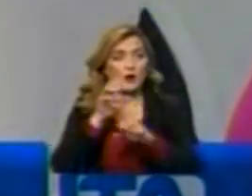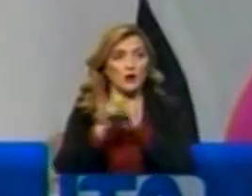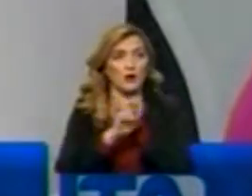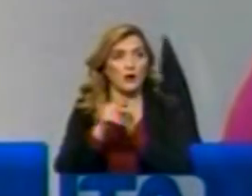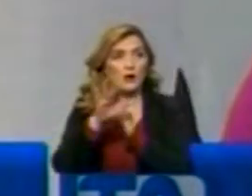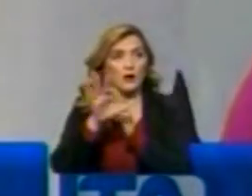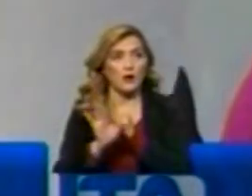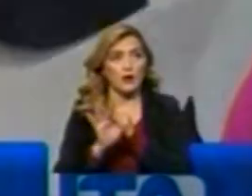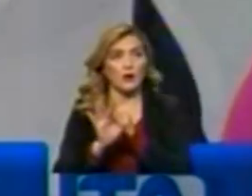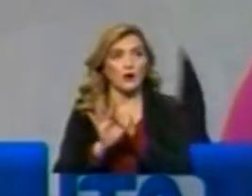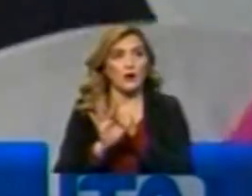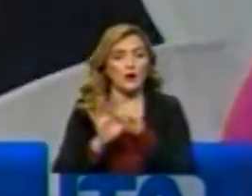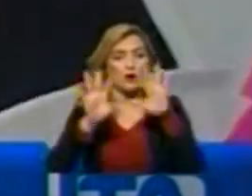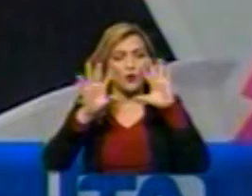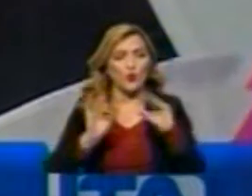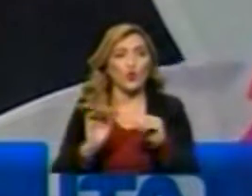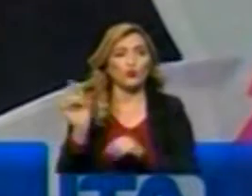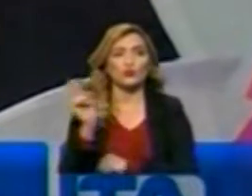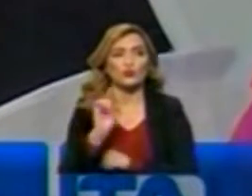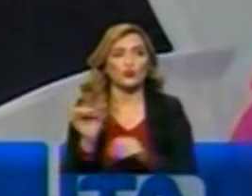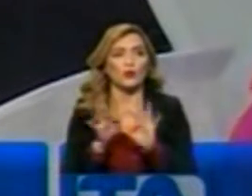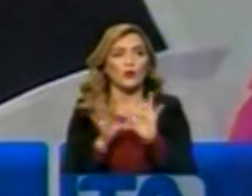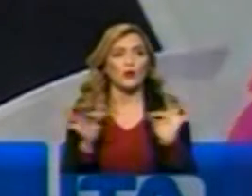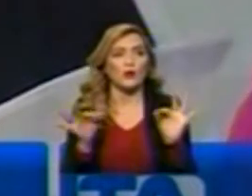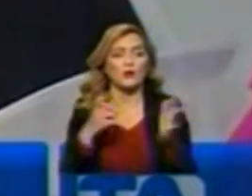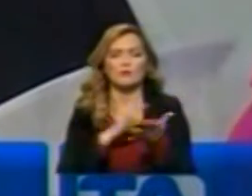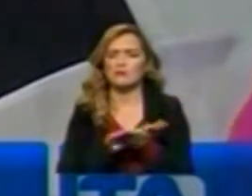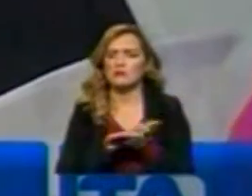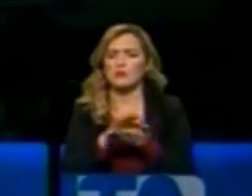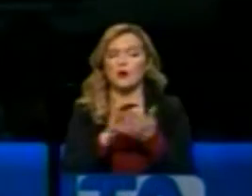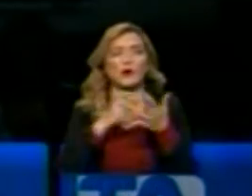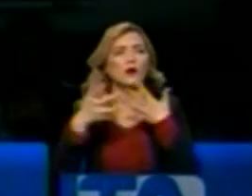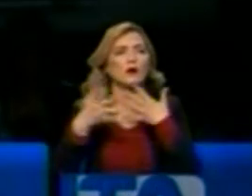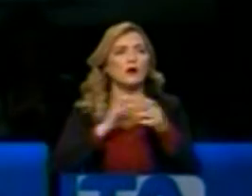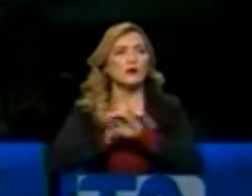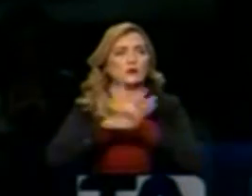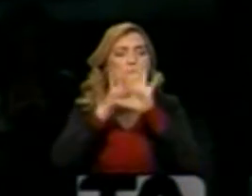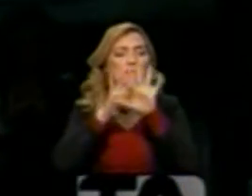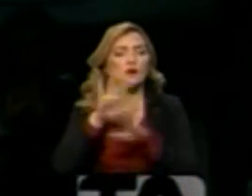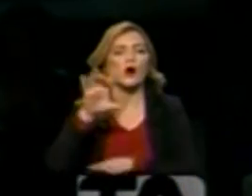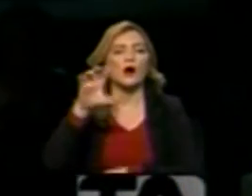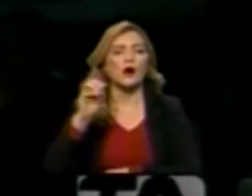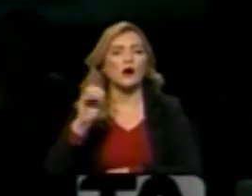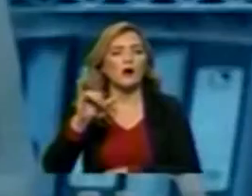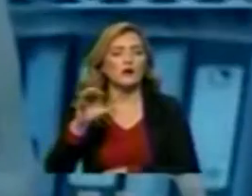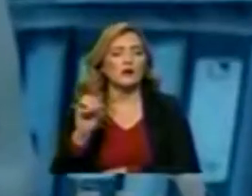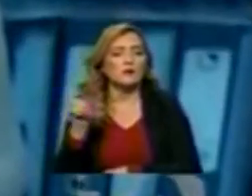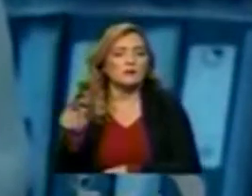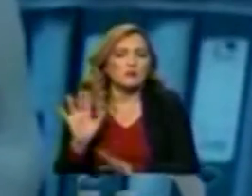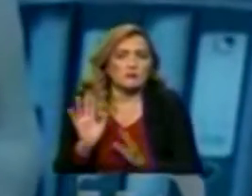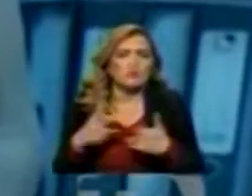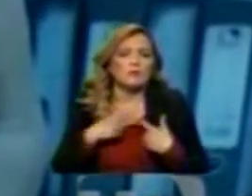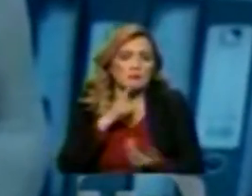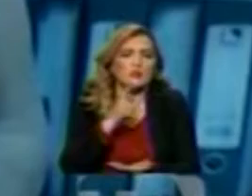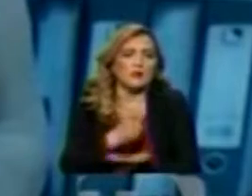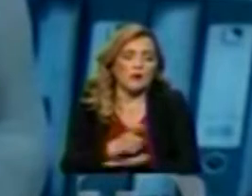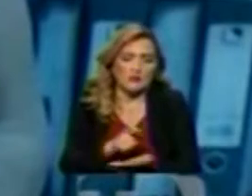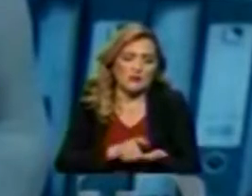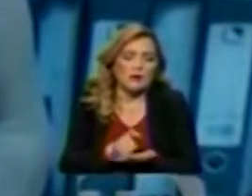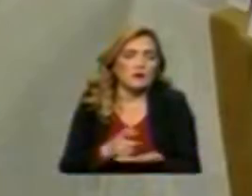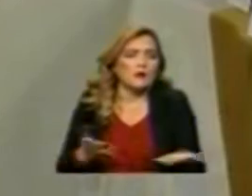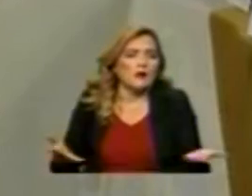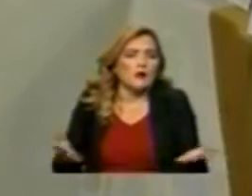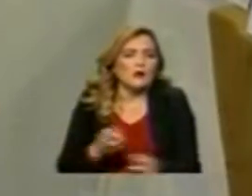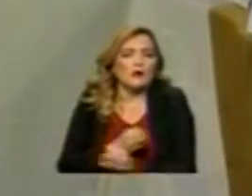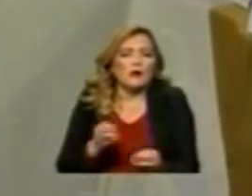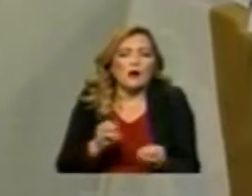2019 fueron limpias y transparentes. Y sobre Luis Loyo dijo que si bien firmó su contrato, no había nada